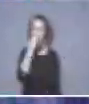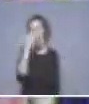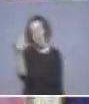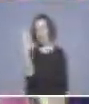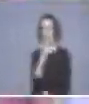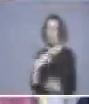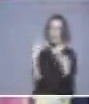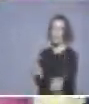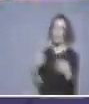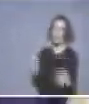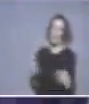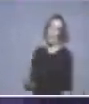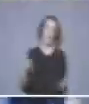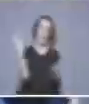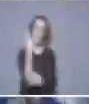no puede